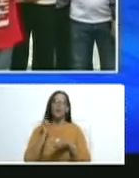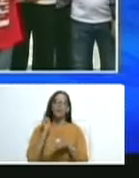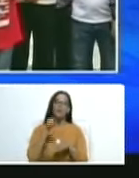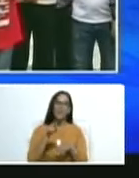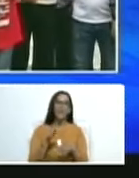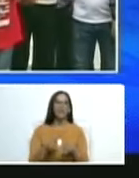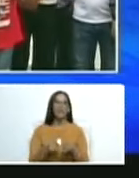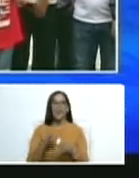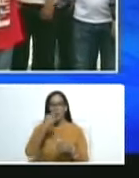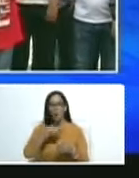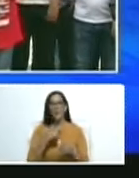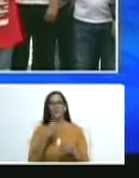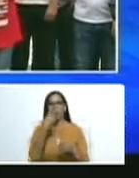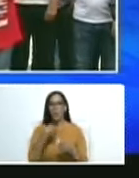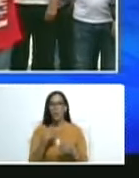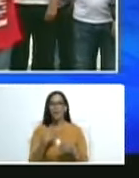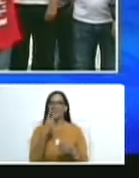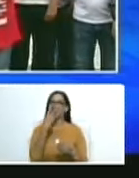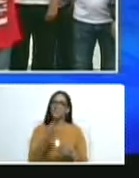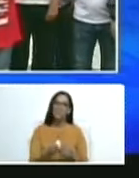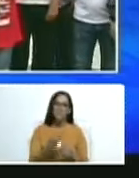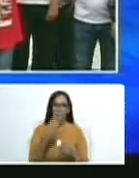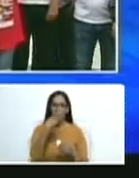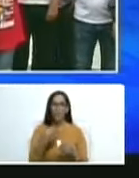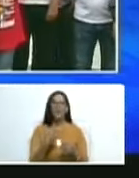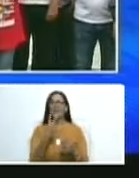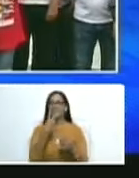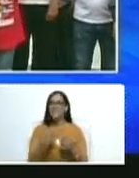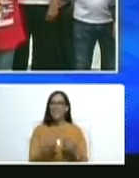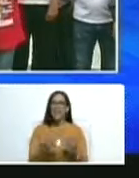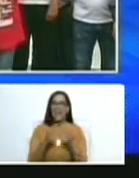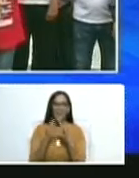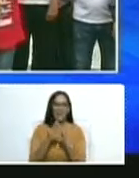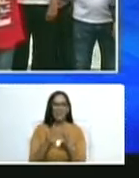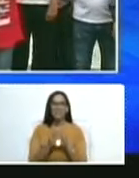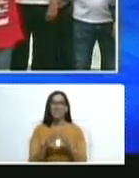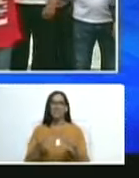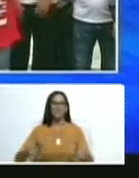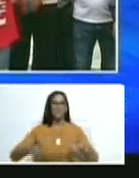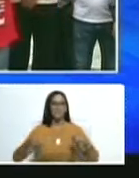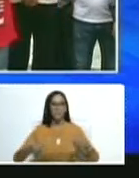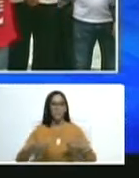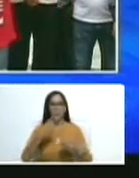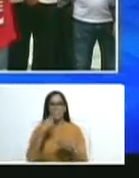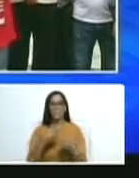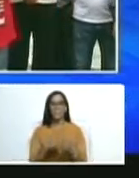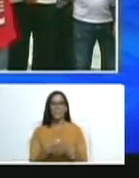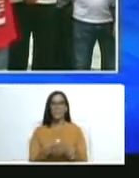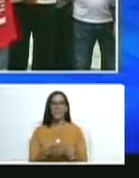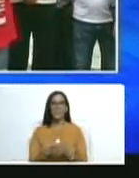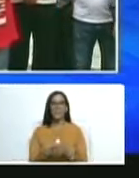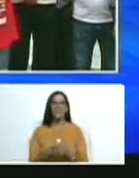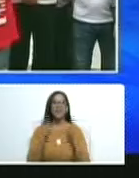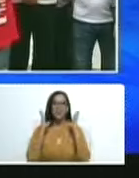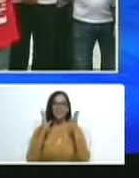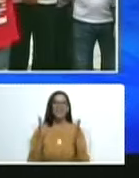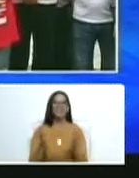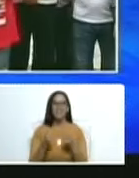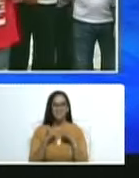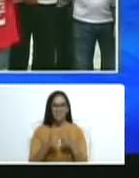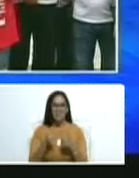de los pobres, que visita al pobre, que visita la casa, que le da una silla de ruedas al pobre. Y me atienden bien a